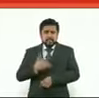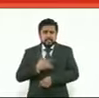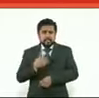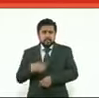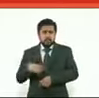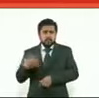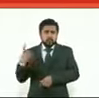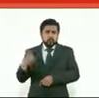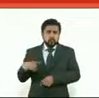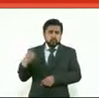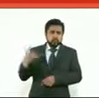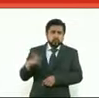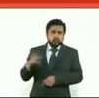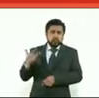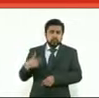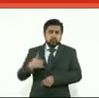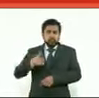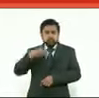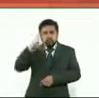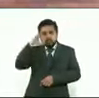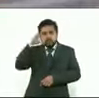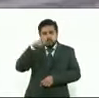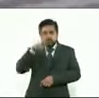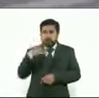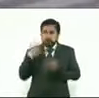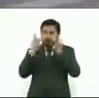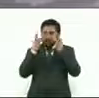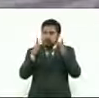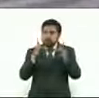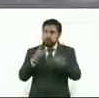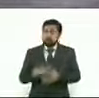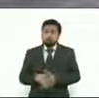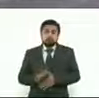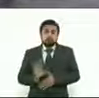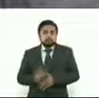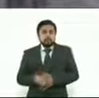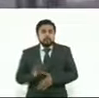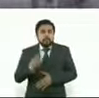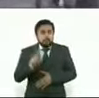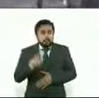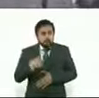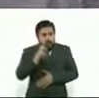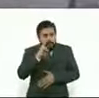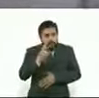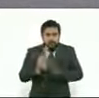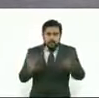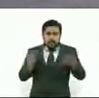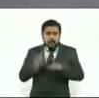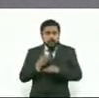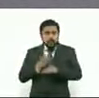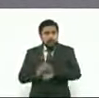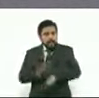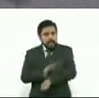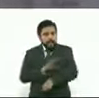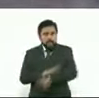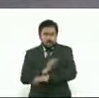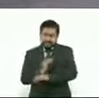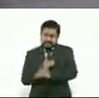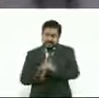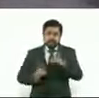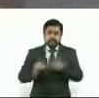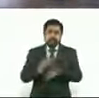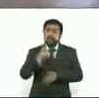Y ahí, la verdad, yo pensé que iba a abandonar la carrera. Sí. Pero mira, se ha recuperado. Tocayo Gómez Luna, te cortamos